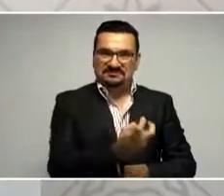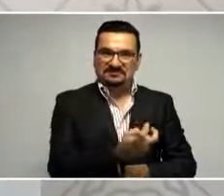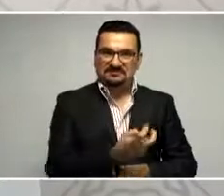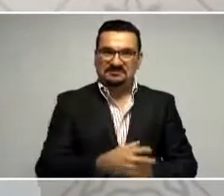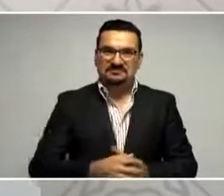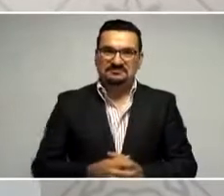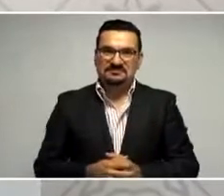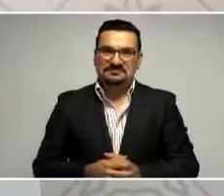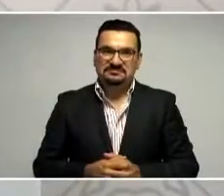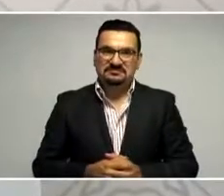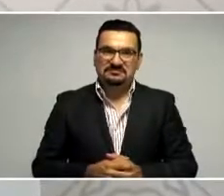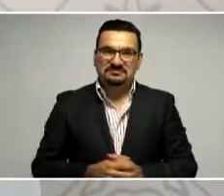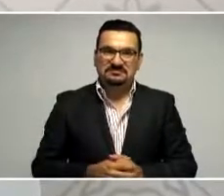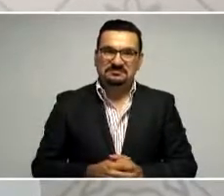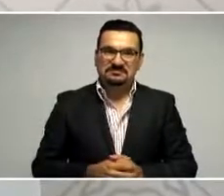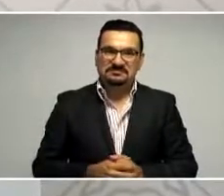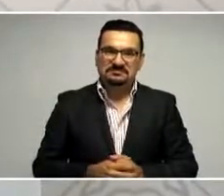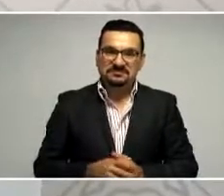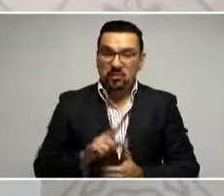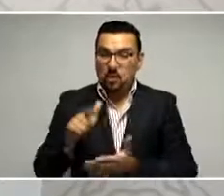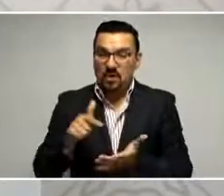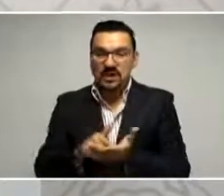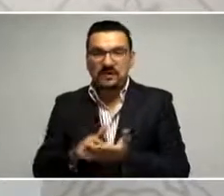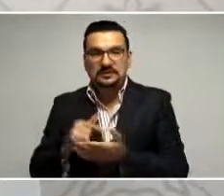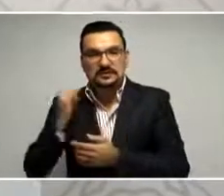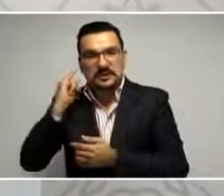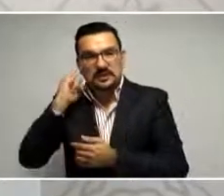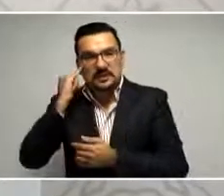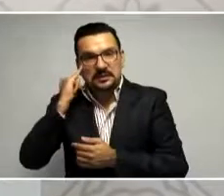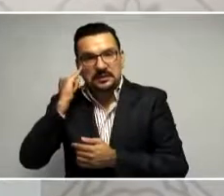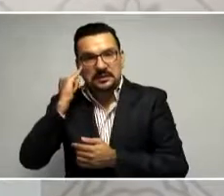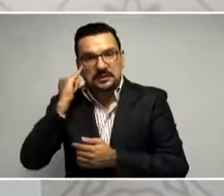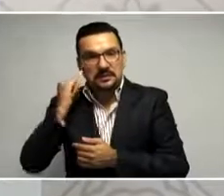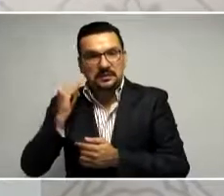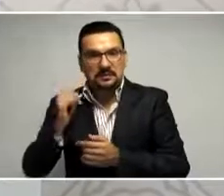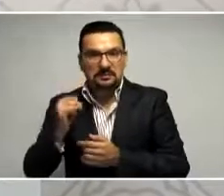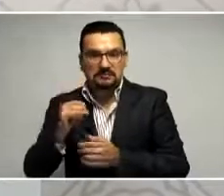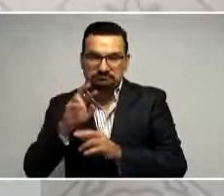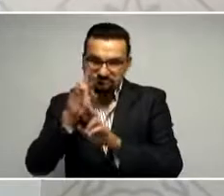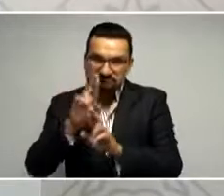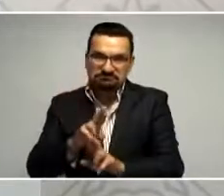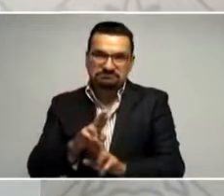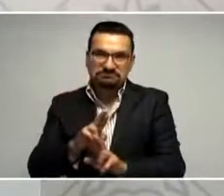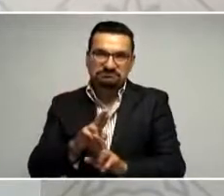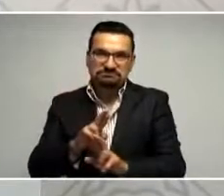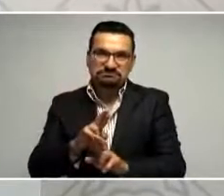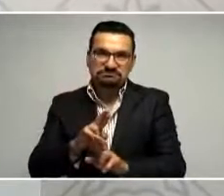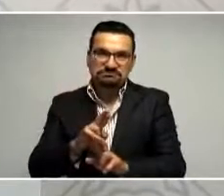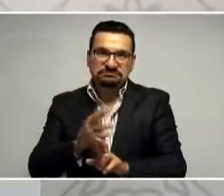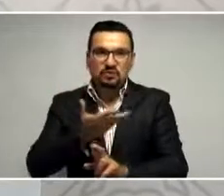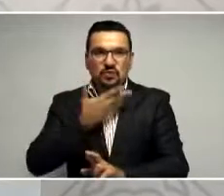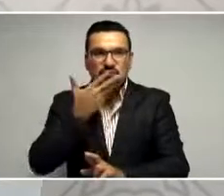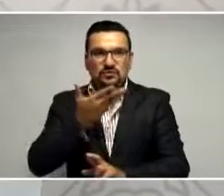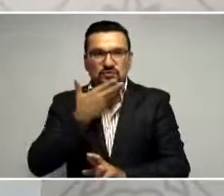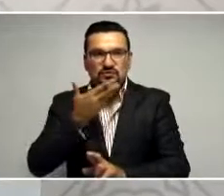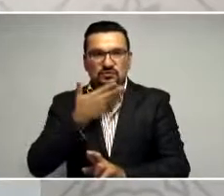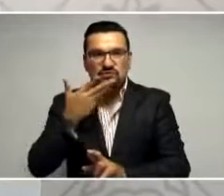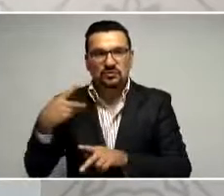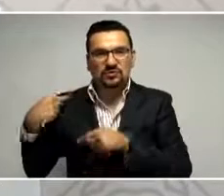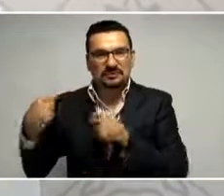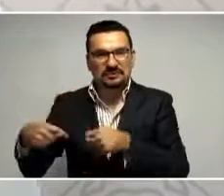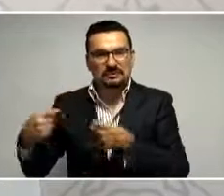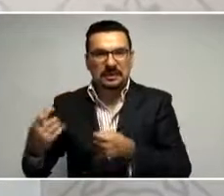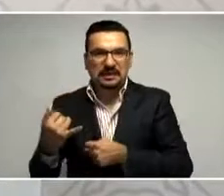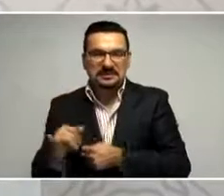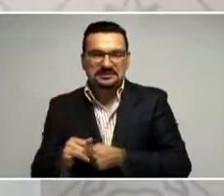particularmente en las comunidades indígenas, donde por respeto a sus usos y costumbres,